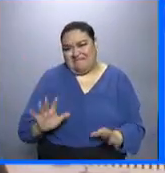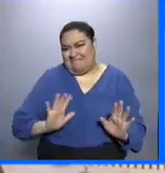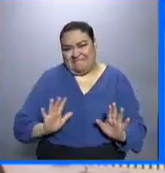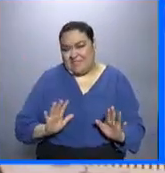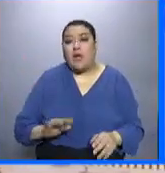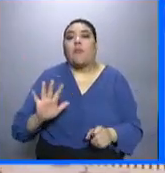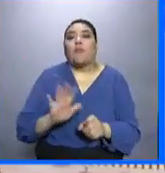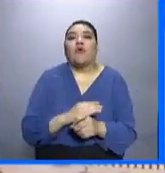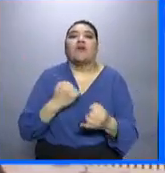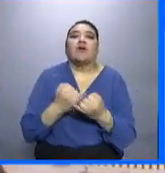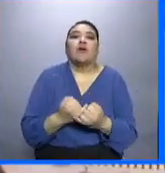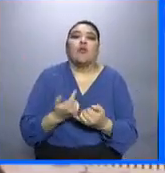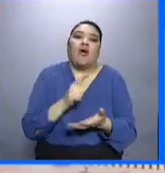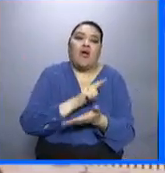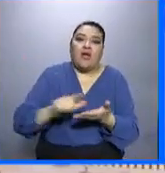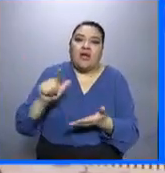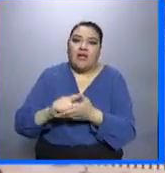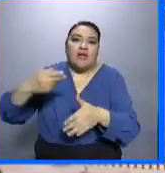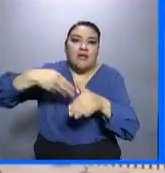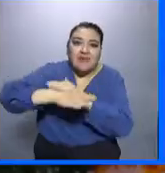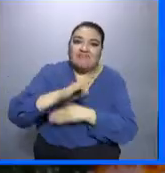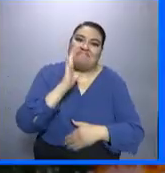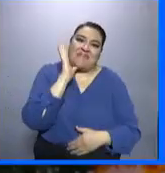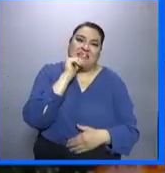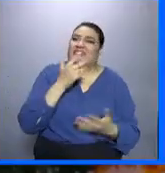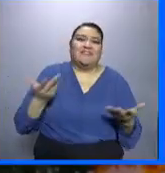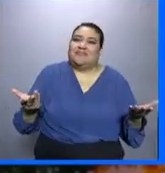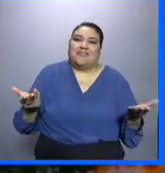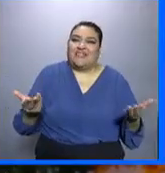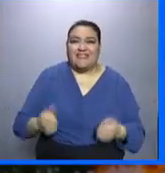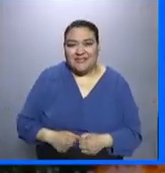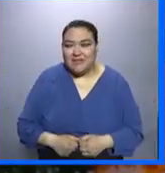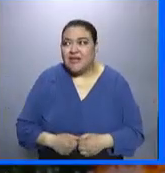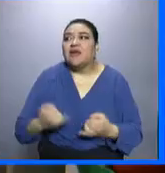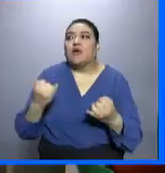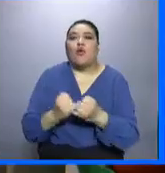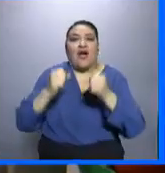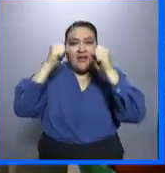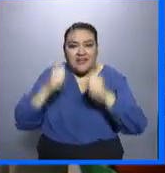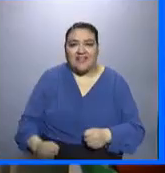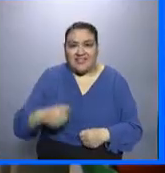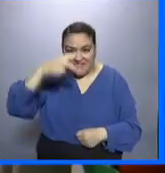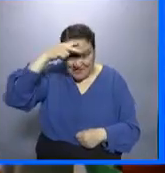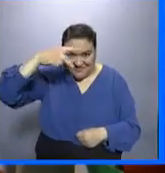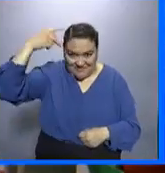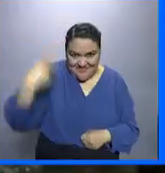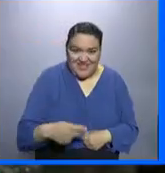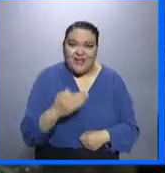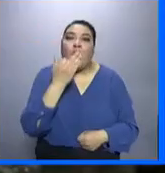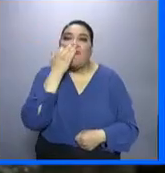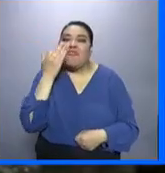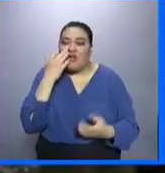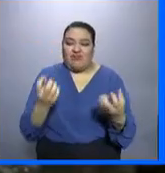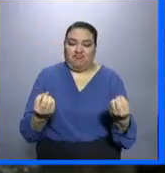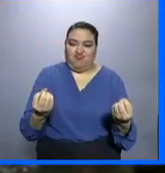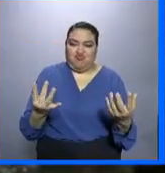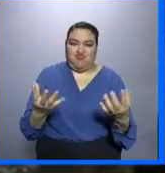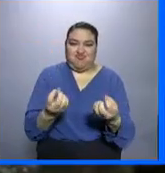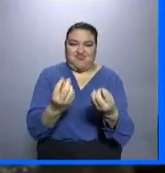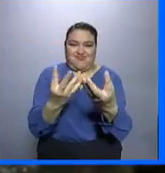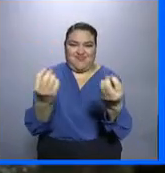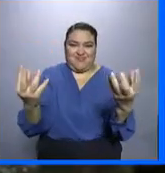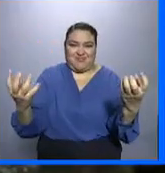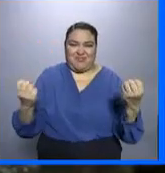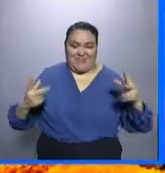Aparte, por cuestiones fitosanitarias, no pasaría. Garantizado, somos productores y aquí se vende la flor